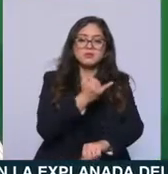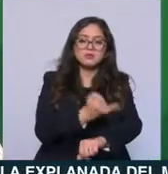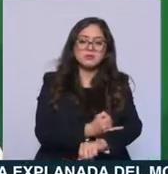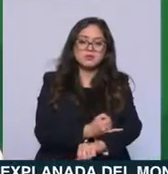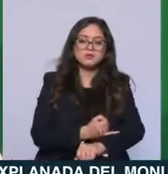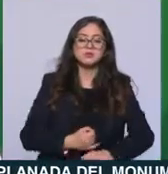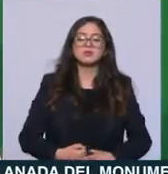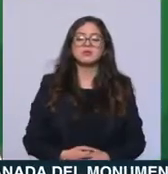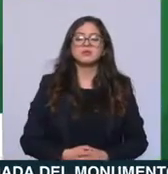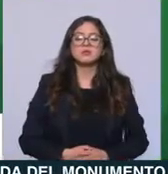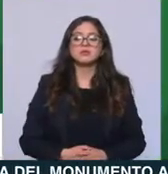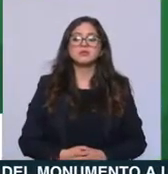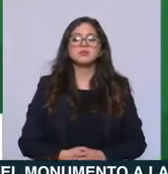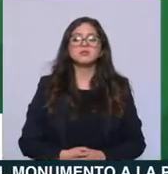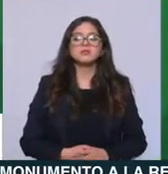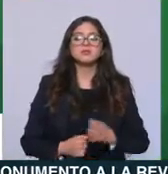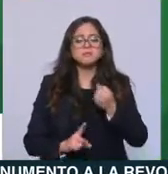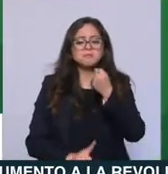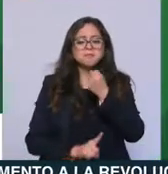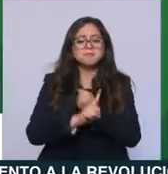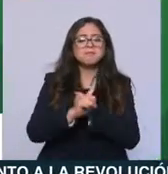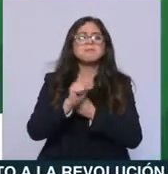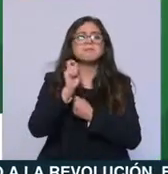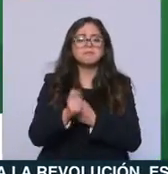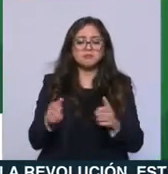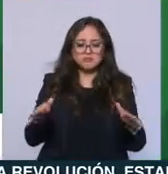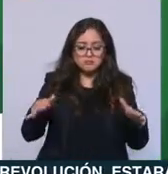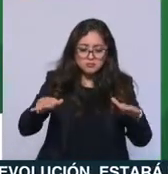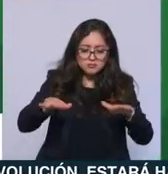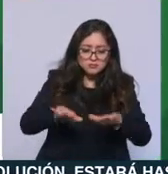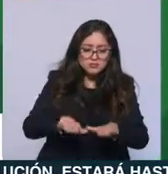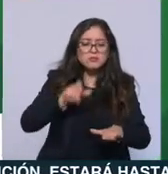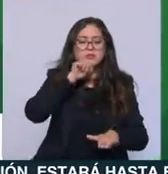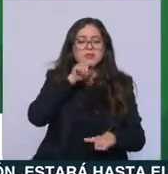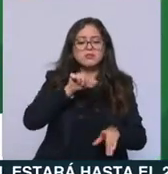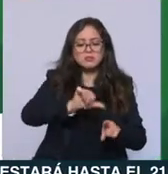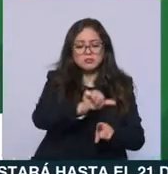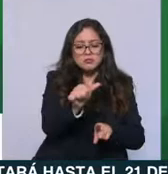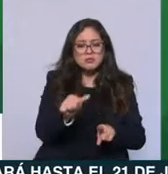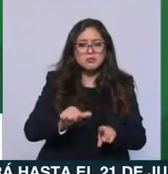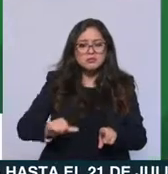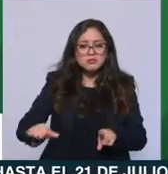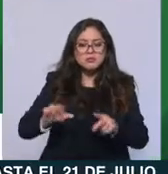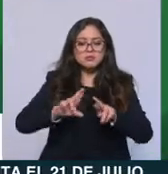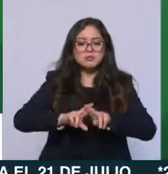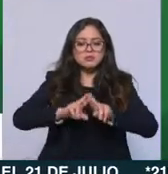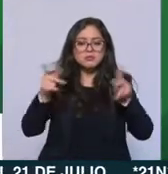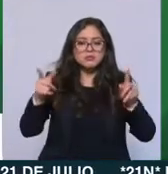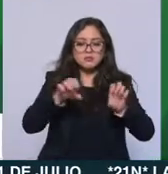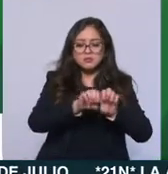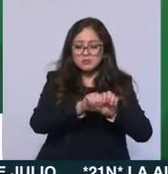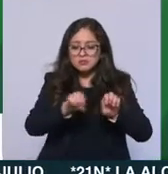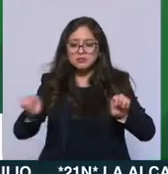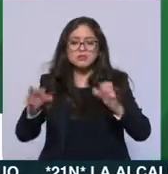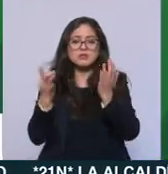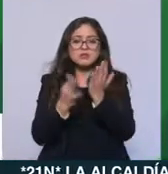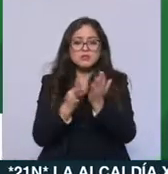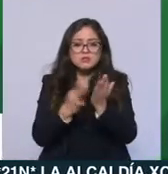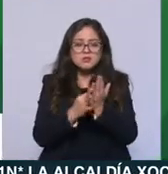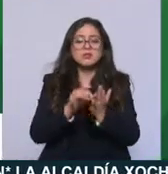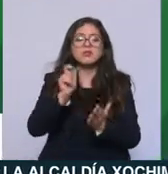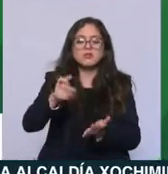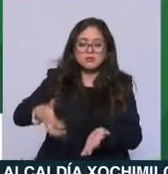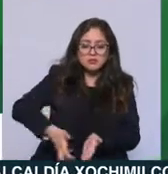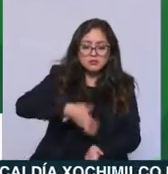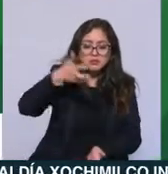La problemática se deriva de hundimientos diferenciales y grietas que deterioran la infraestructura hidráulica, de la solve y la